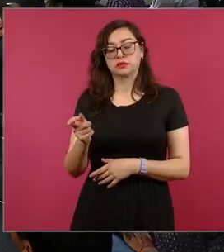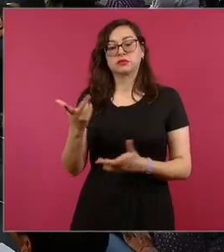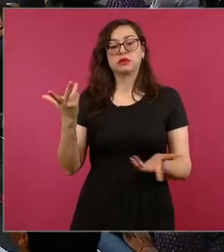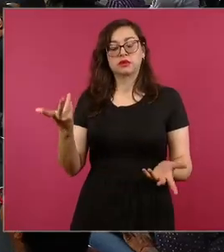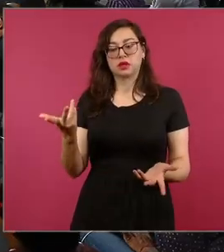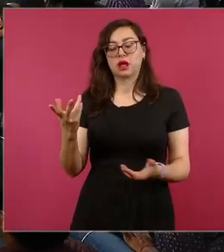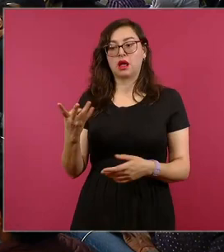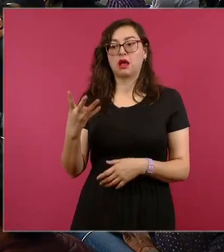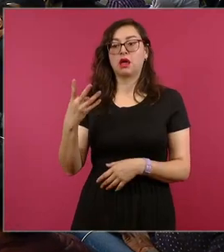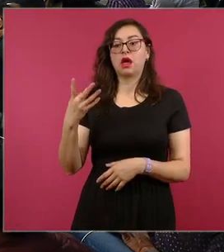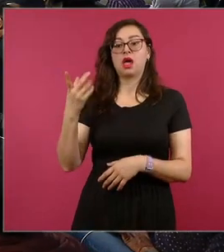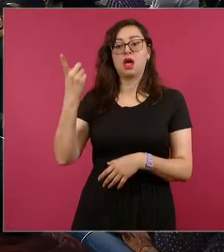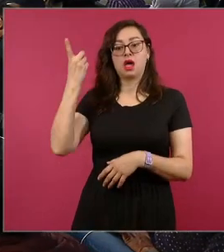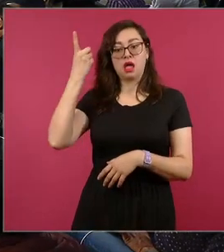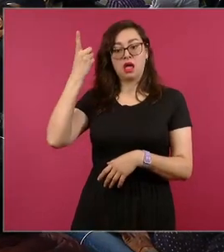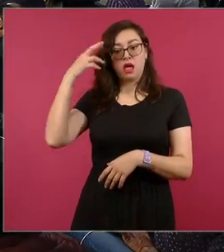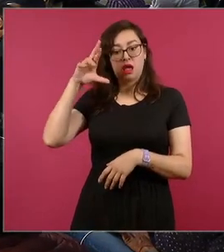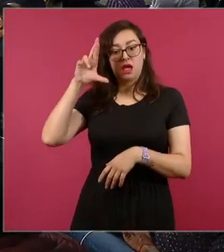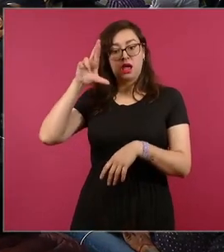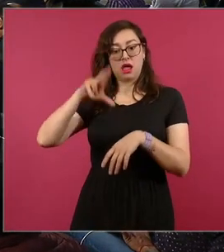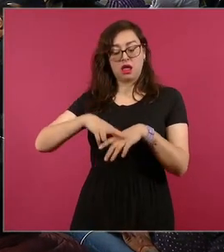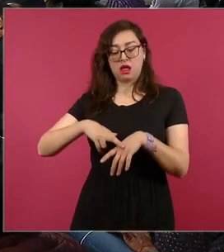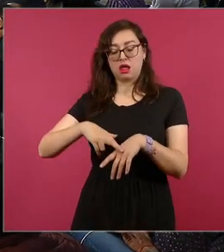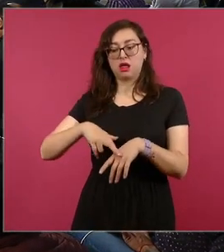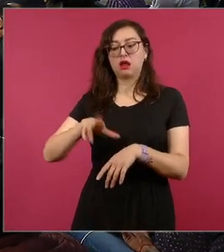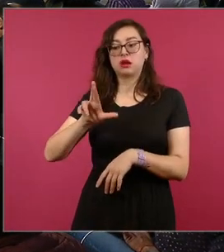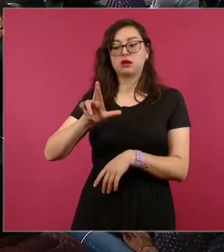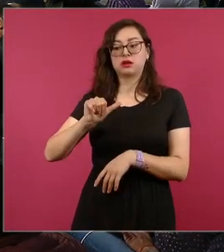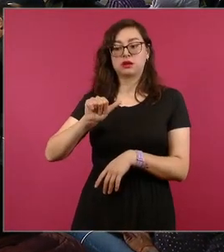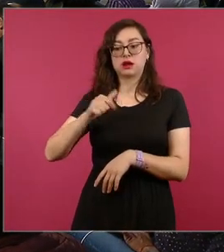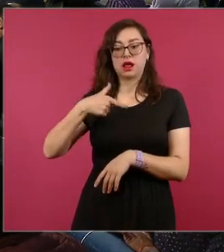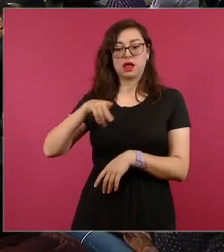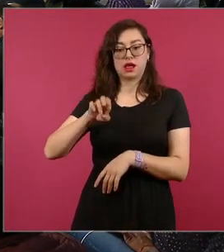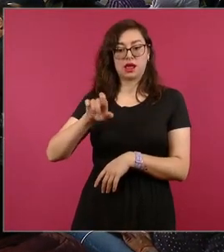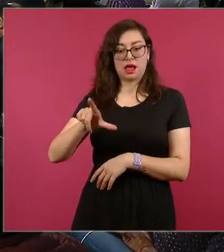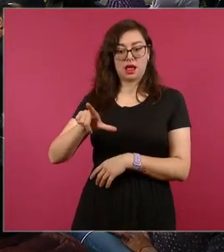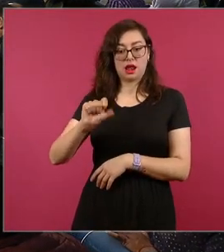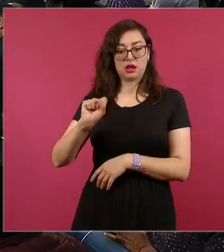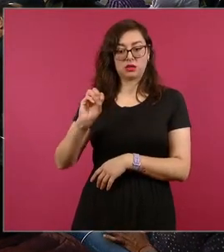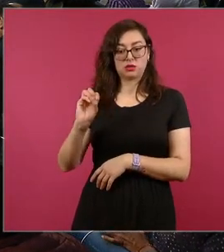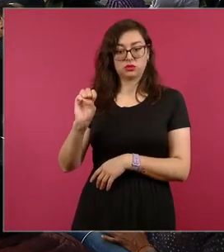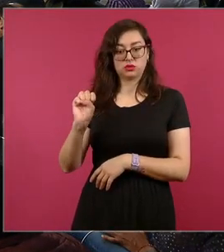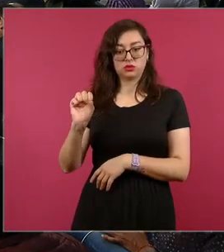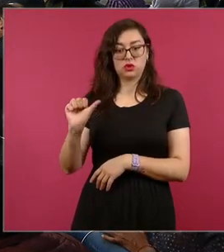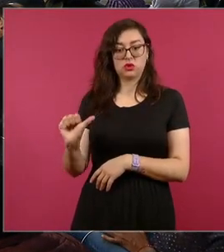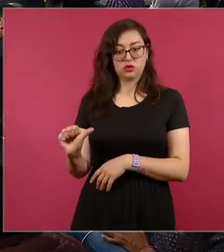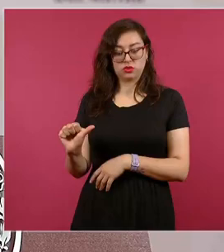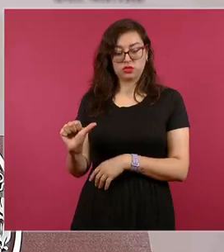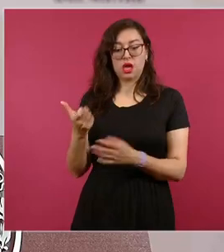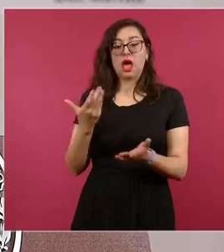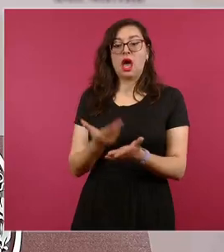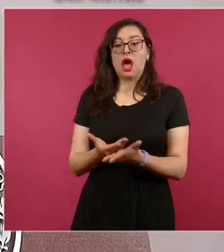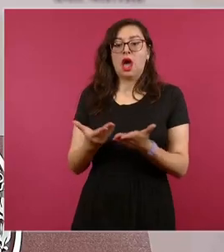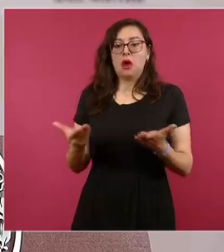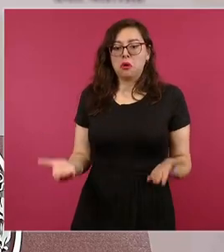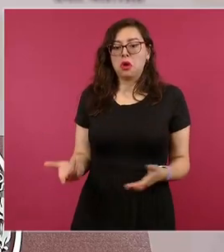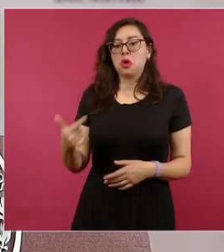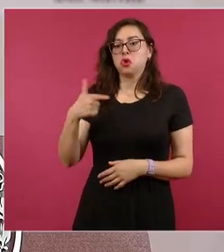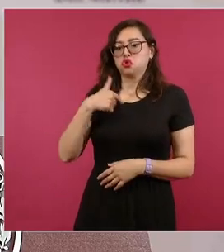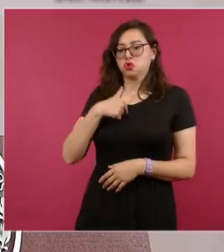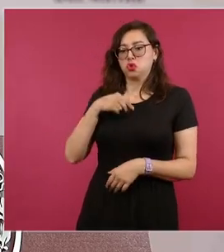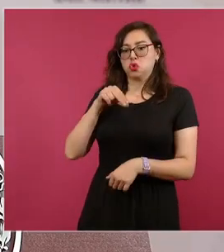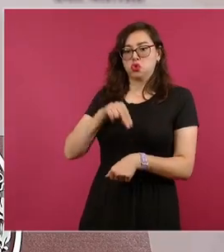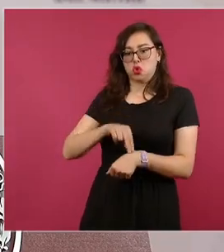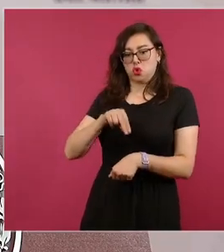doctora Sosa, Raquel Sosa, y en este caso me piden que yo pueda opinar como